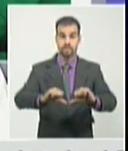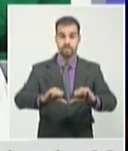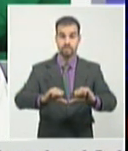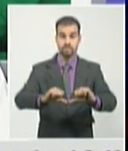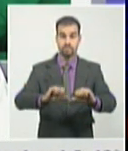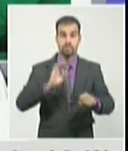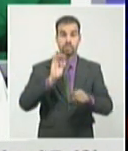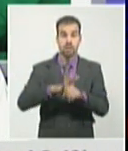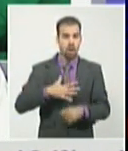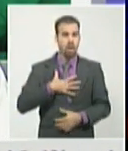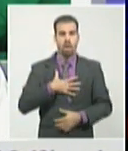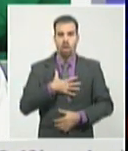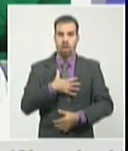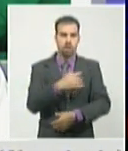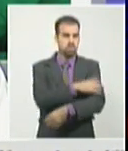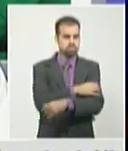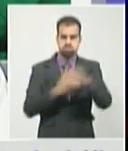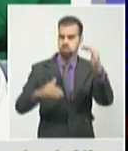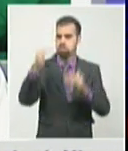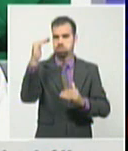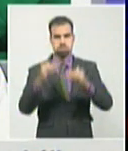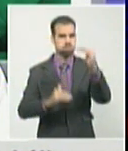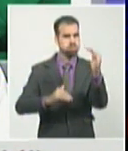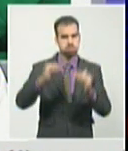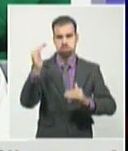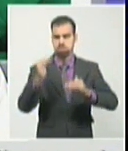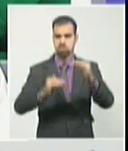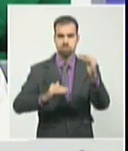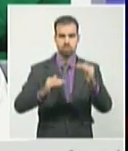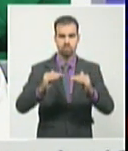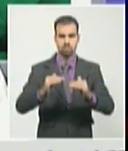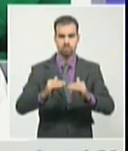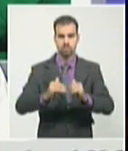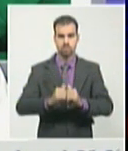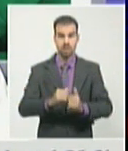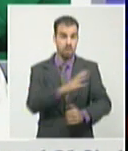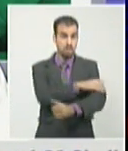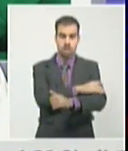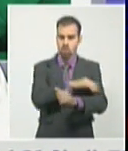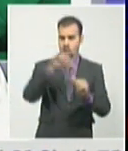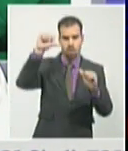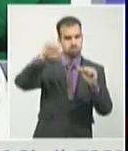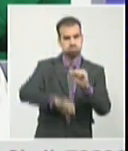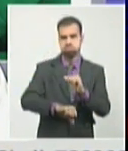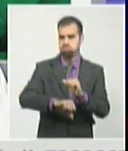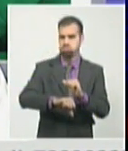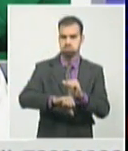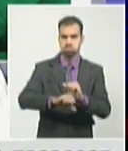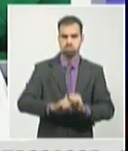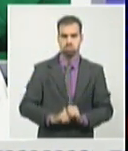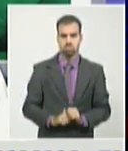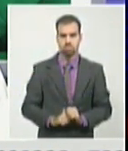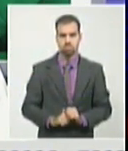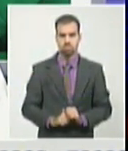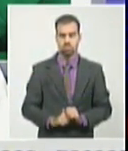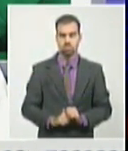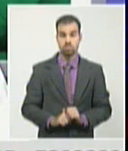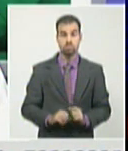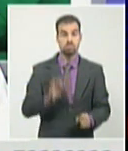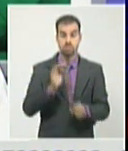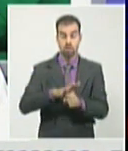a una hipotensión arterial sé se hace una parada perdida en las historias